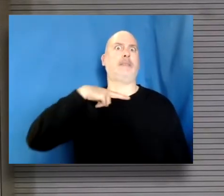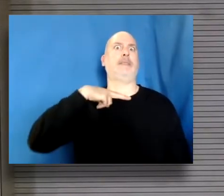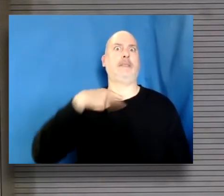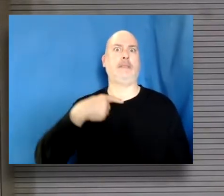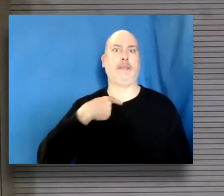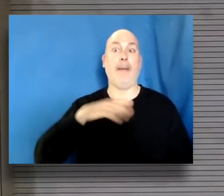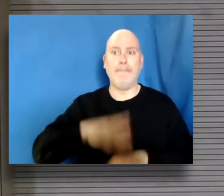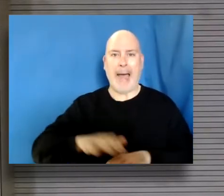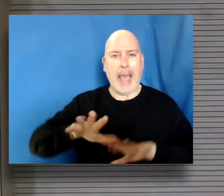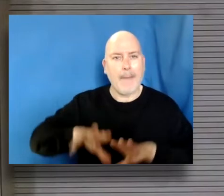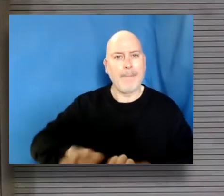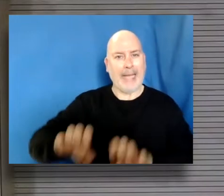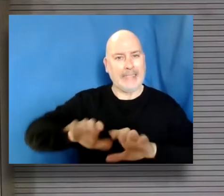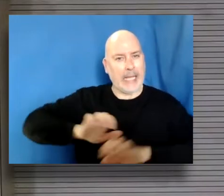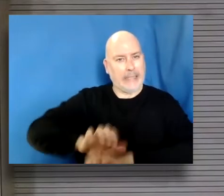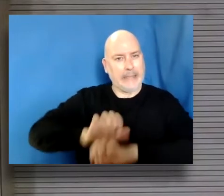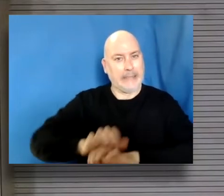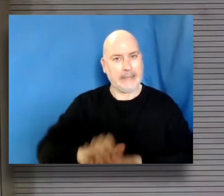en pediatría.